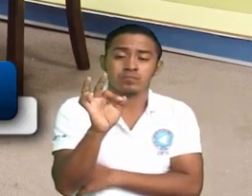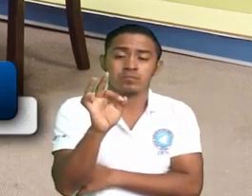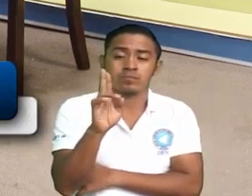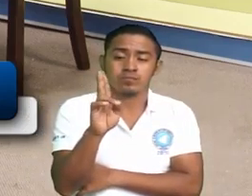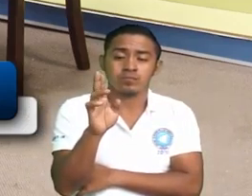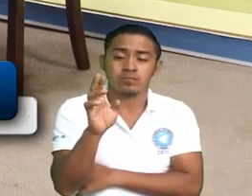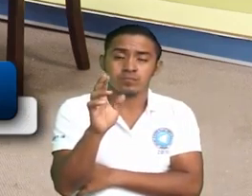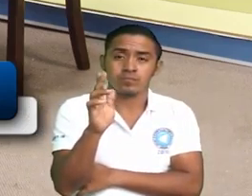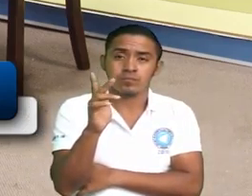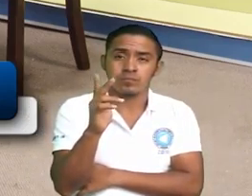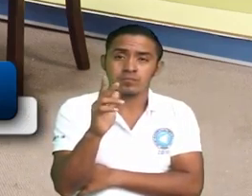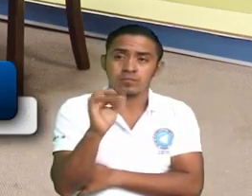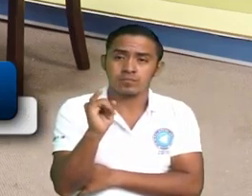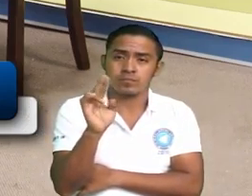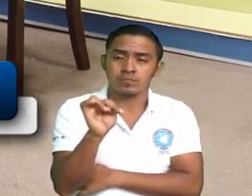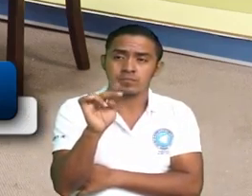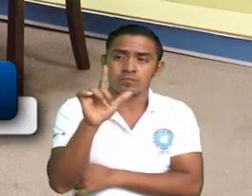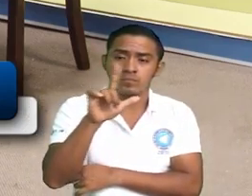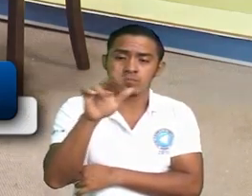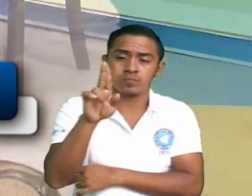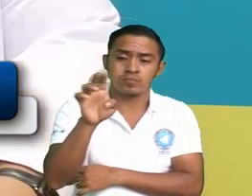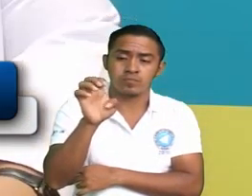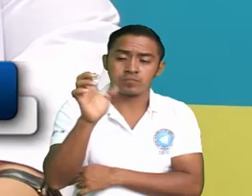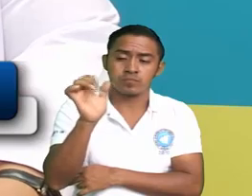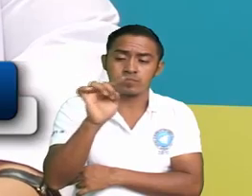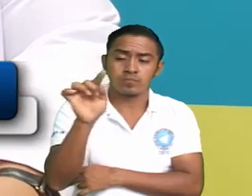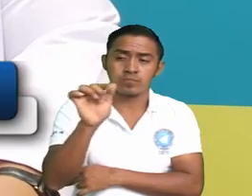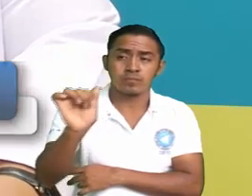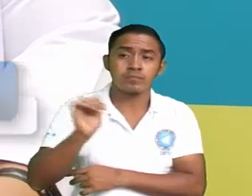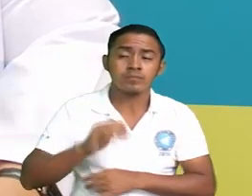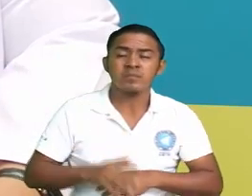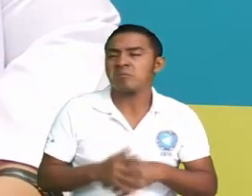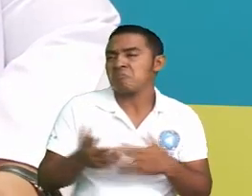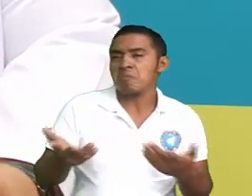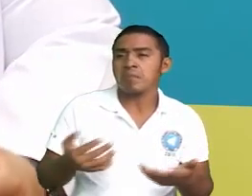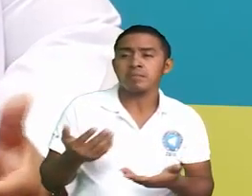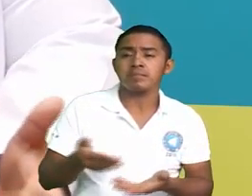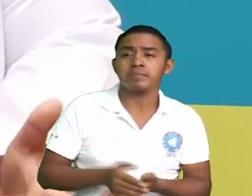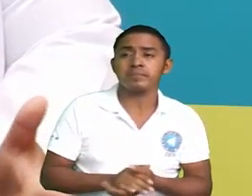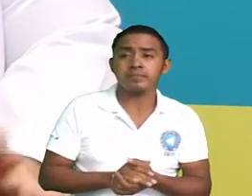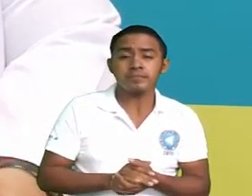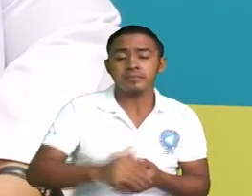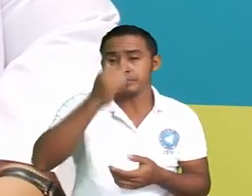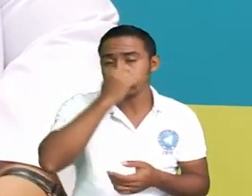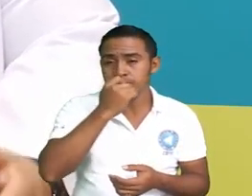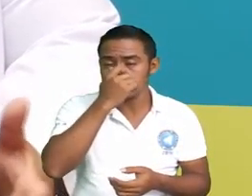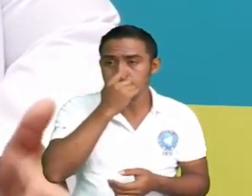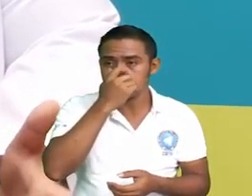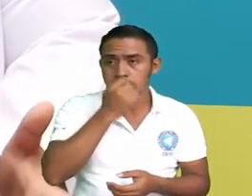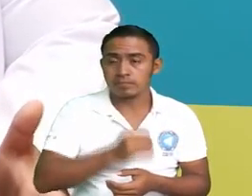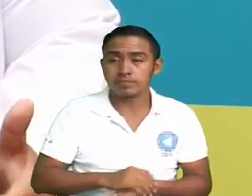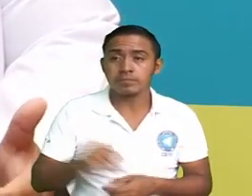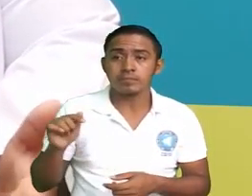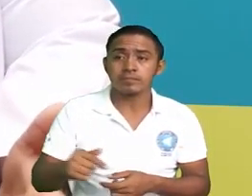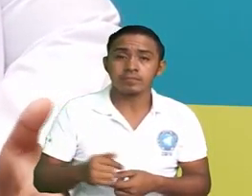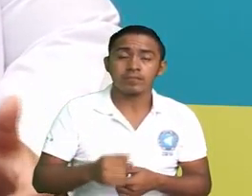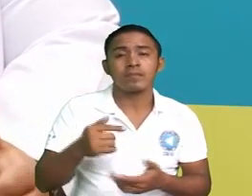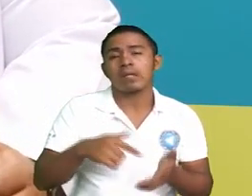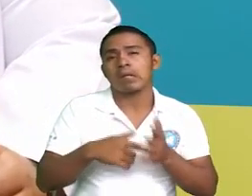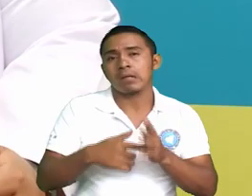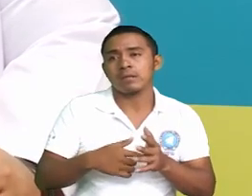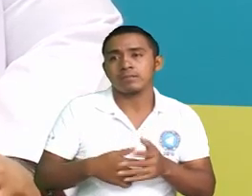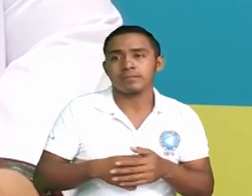es. ¿De qué nos previene? La influenza nos previene, ¿verdad?, de las gripes estacionales, como en este